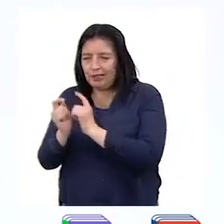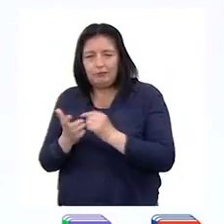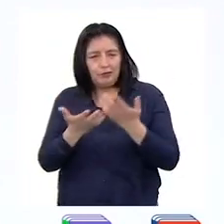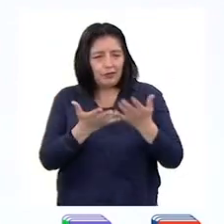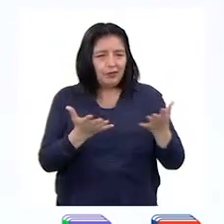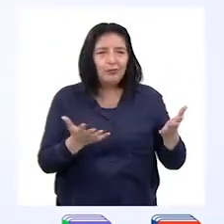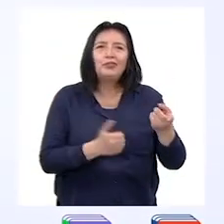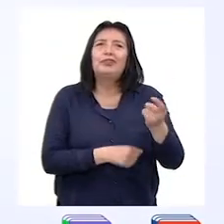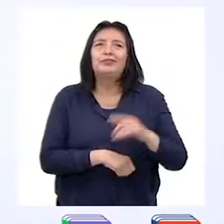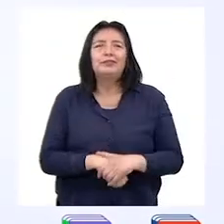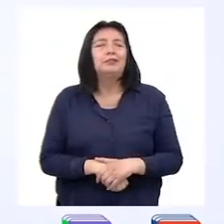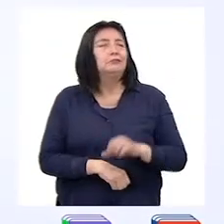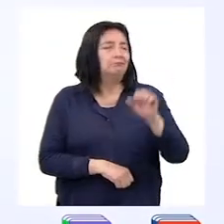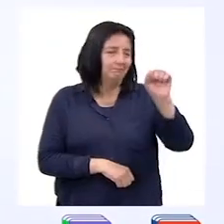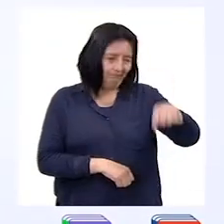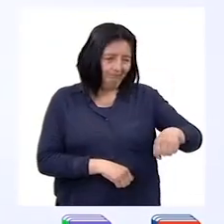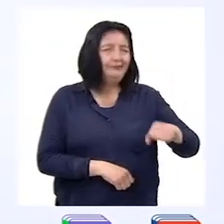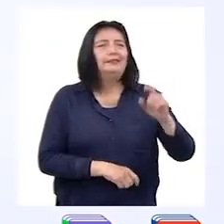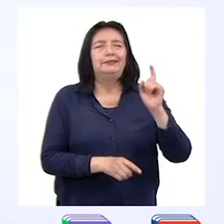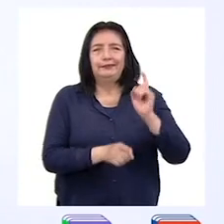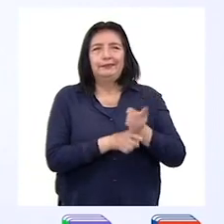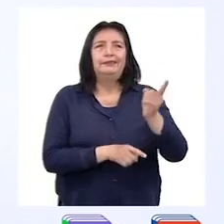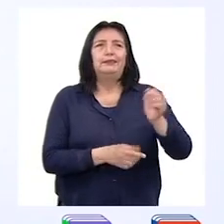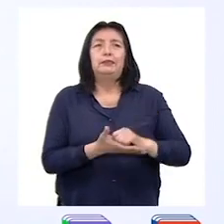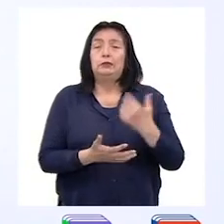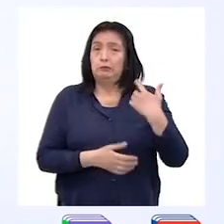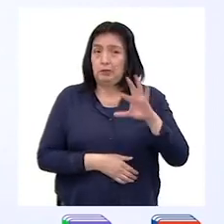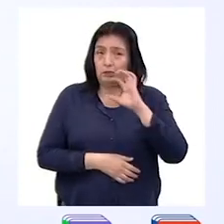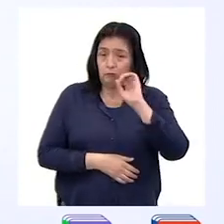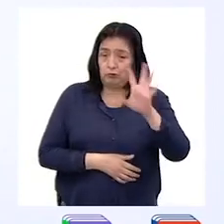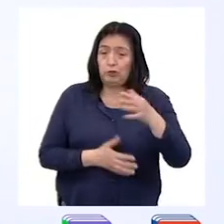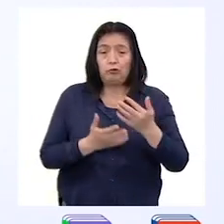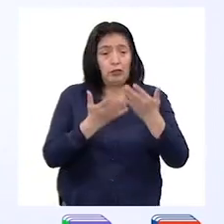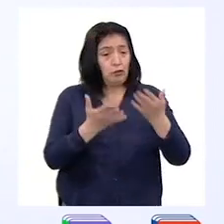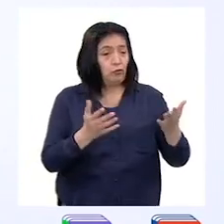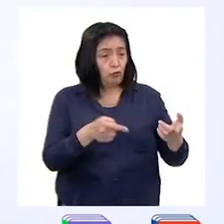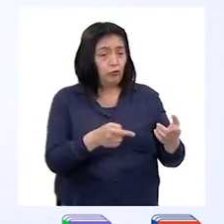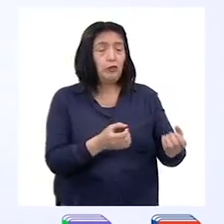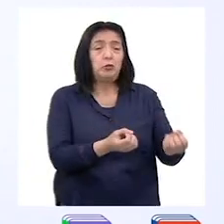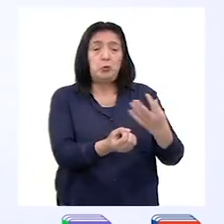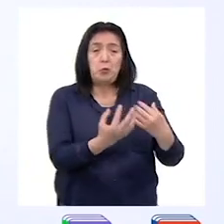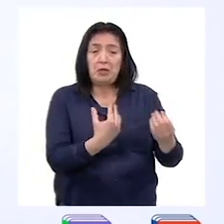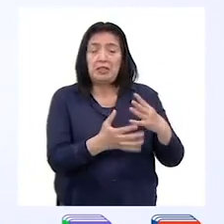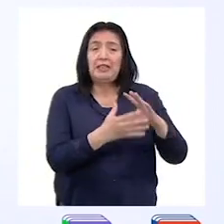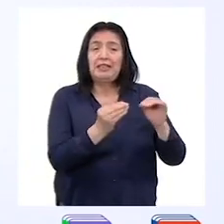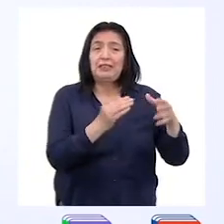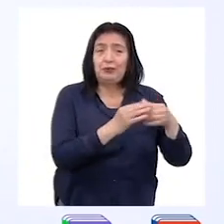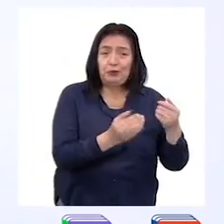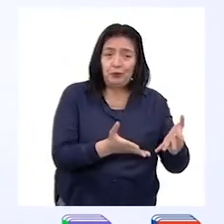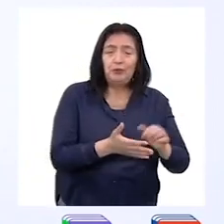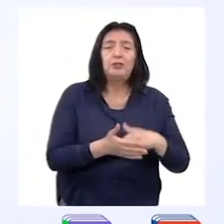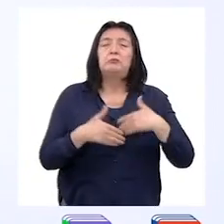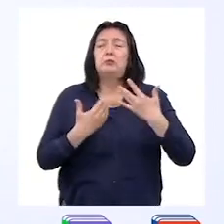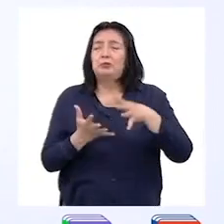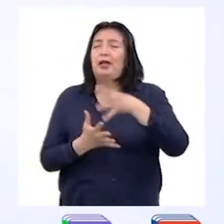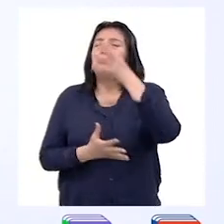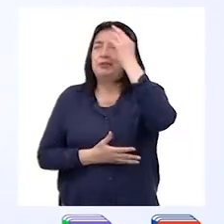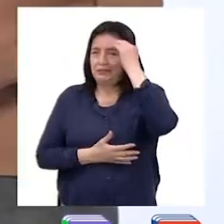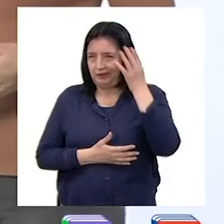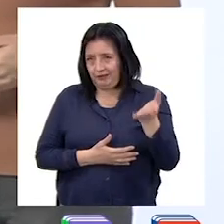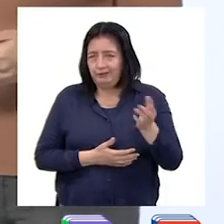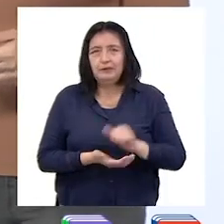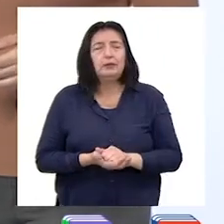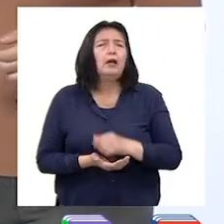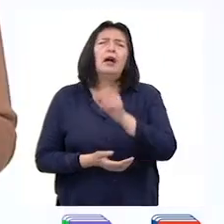los objetos. Así es, Patti. Como hemos dicho, los objetos nos cuentan historias y podemos aprender a través de